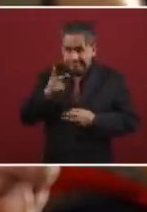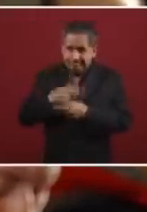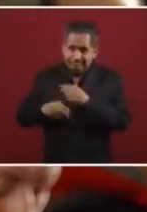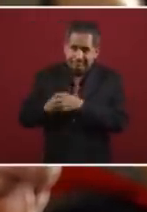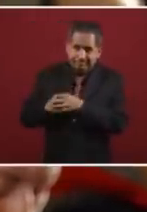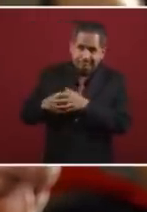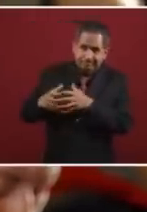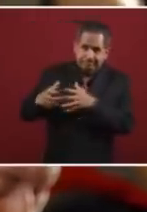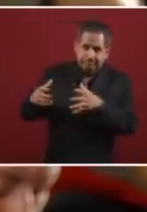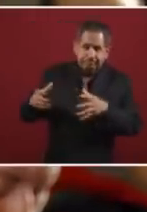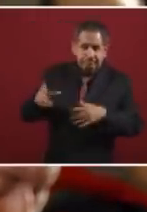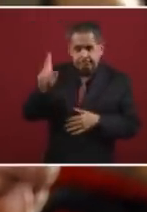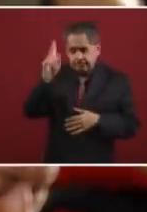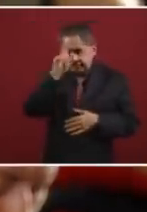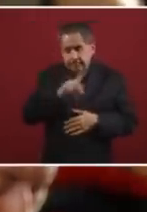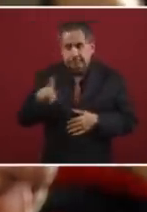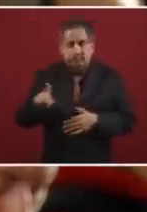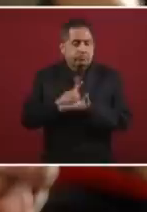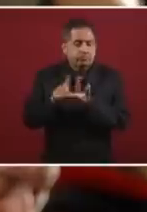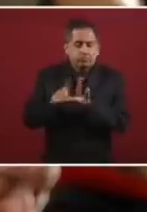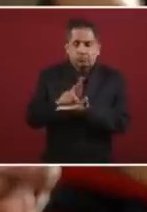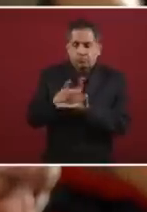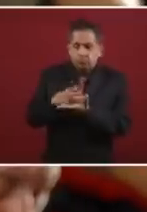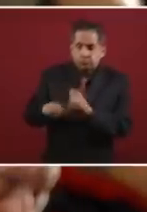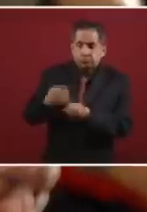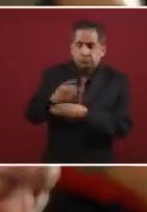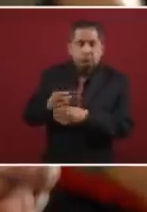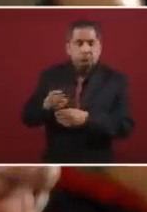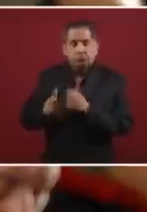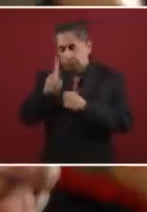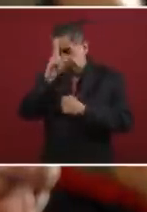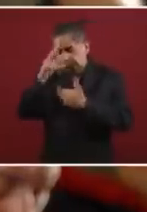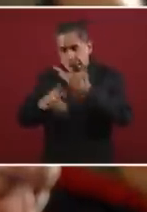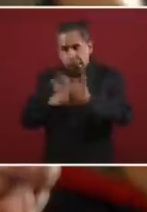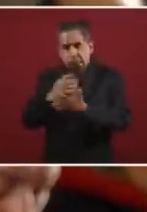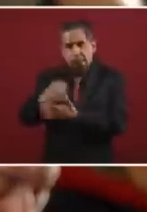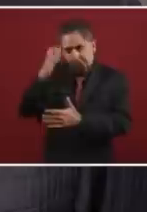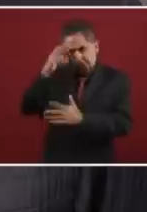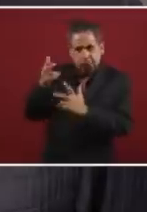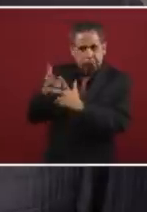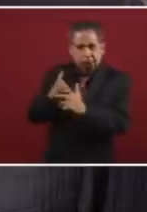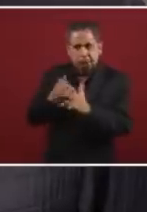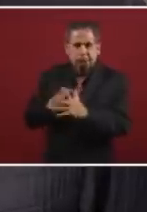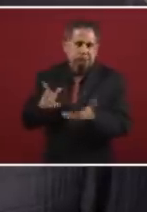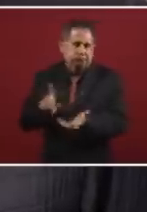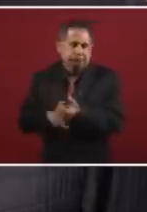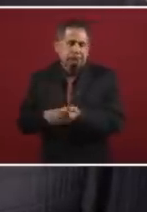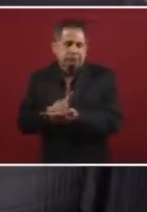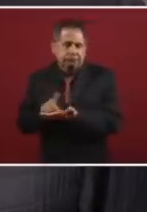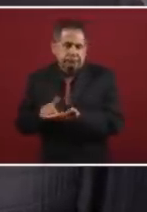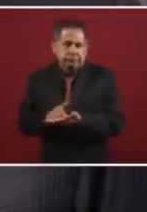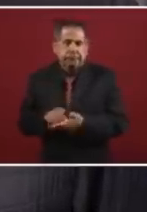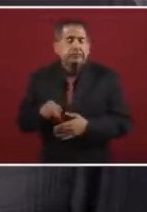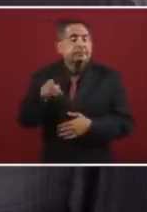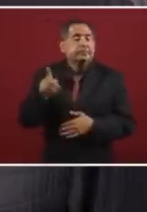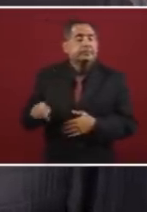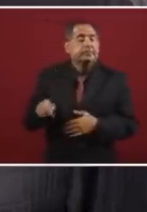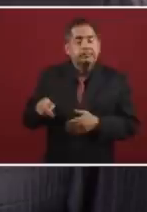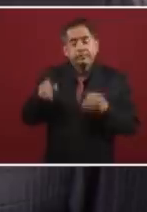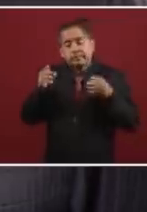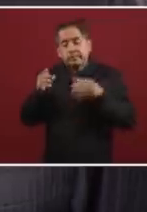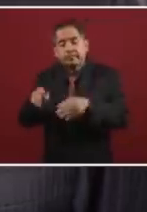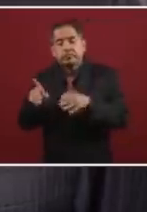el consumo sostiene el mercado de la droga la violencia y el crimen sin embargo la campaña no va